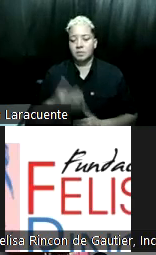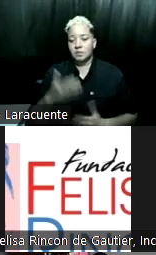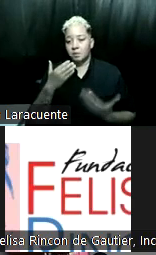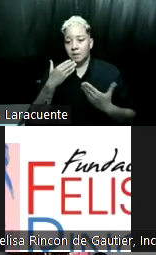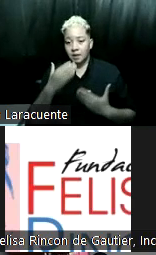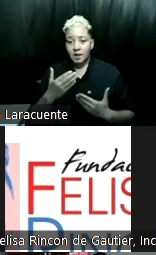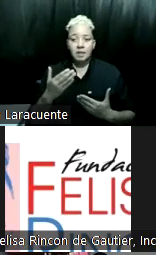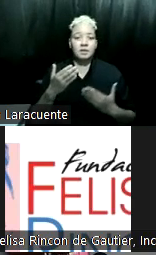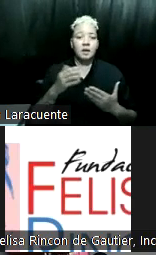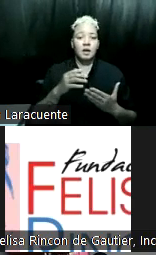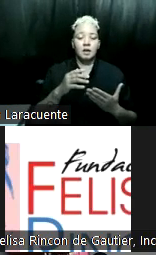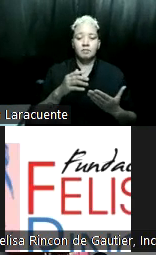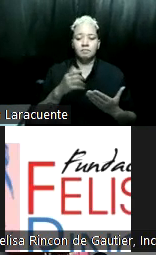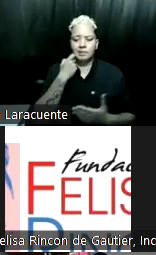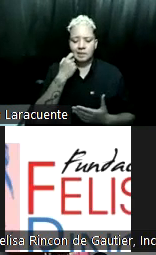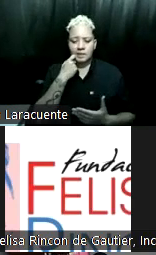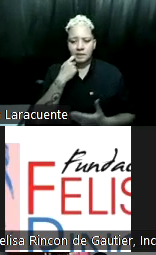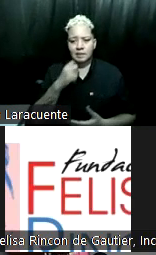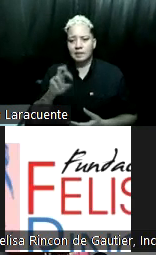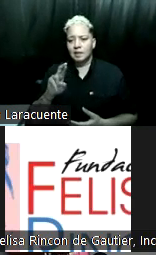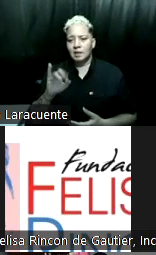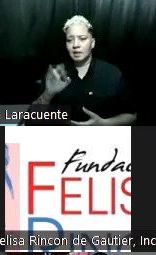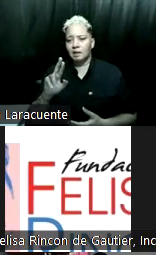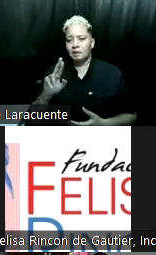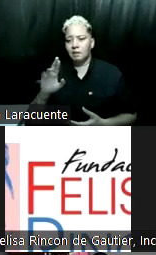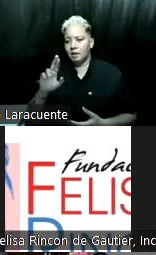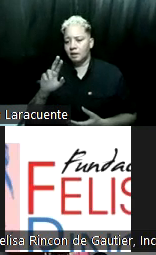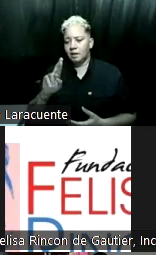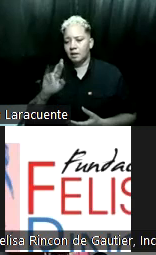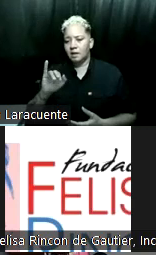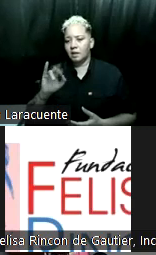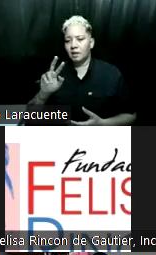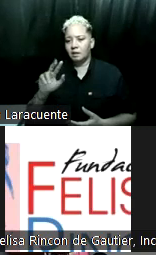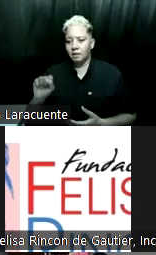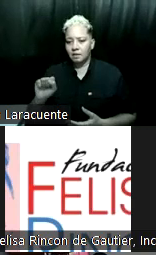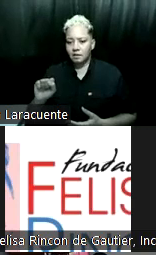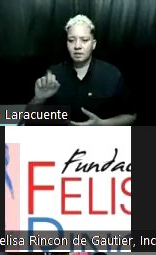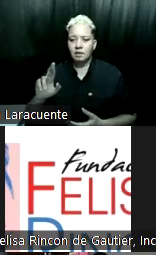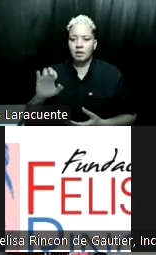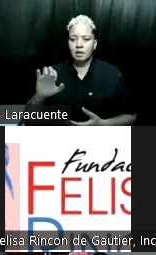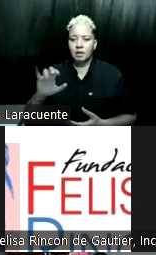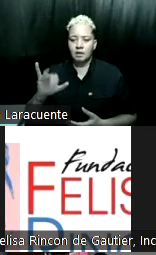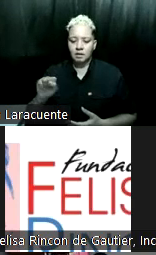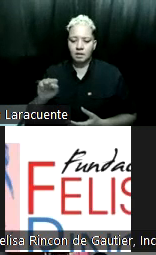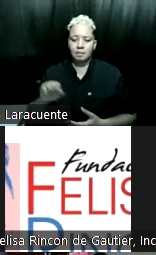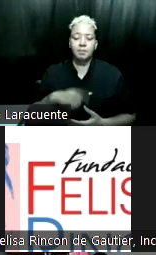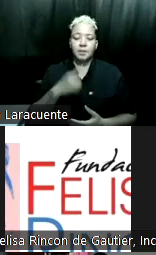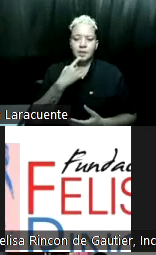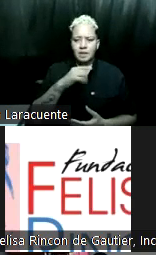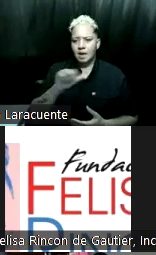Reyes recientemente. Menciono que el jinete puertorriqueño Ángel Tomás Junior